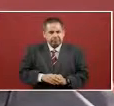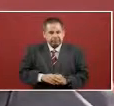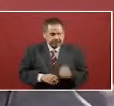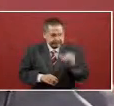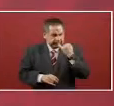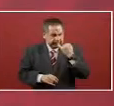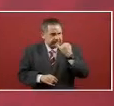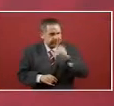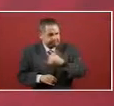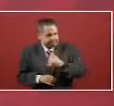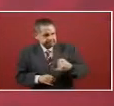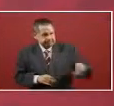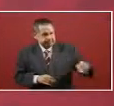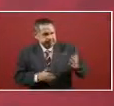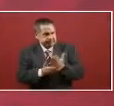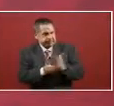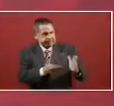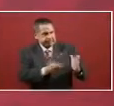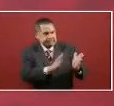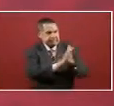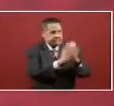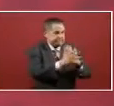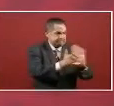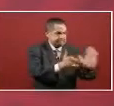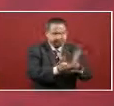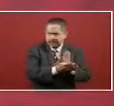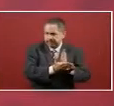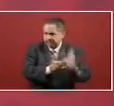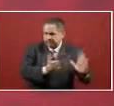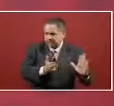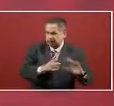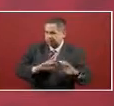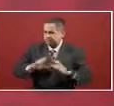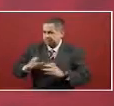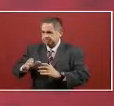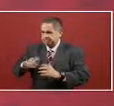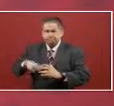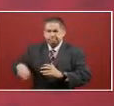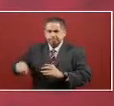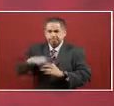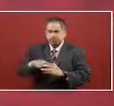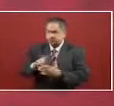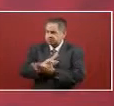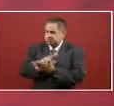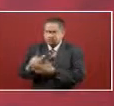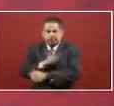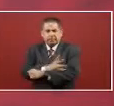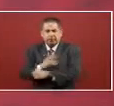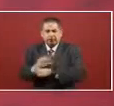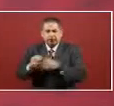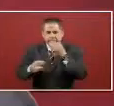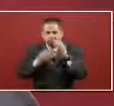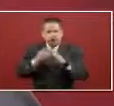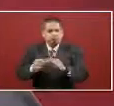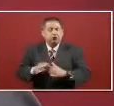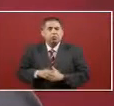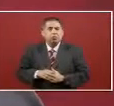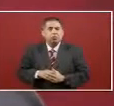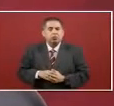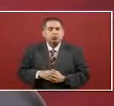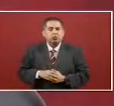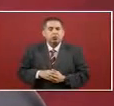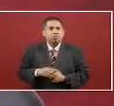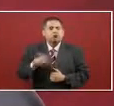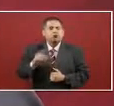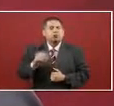entre la delincuencia y la autoridad. No va a haber